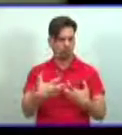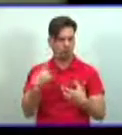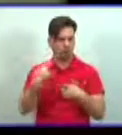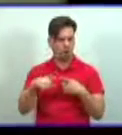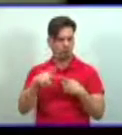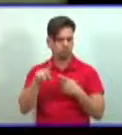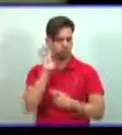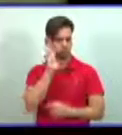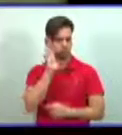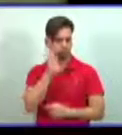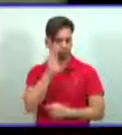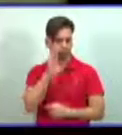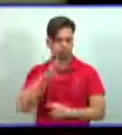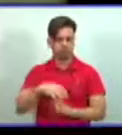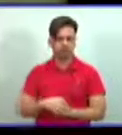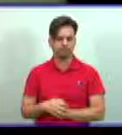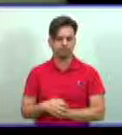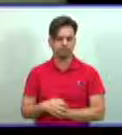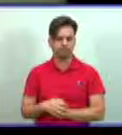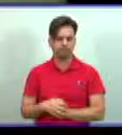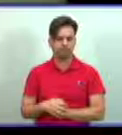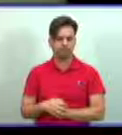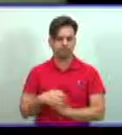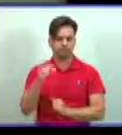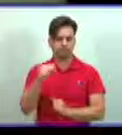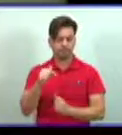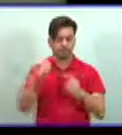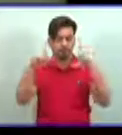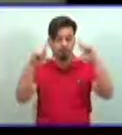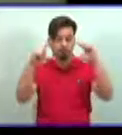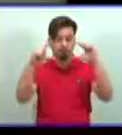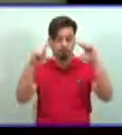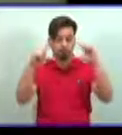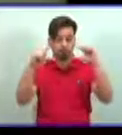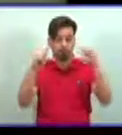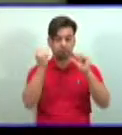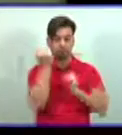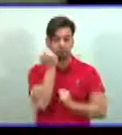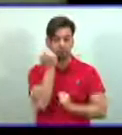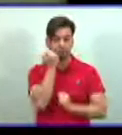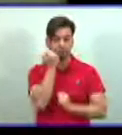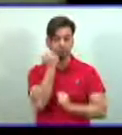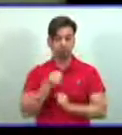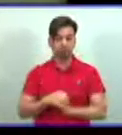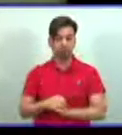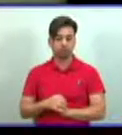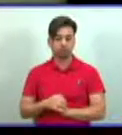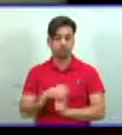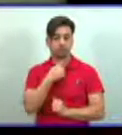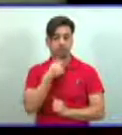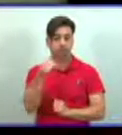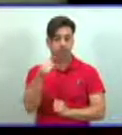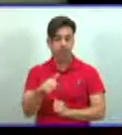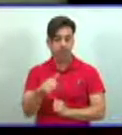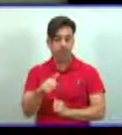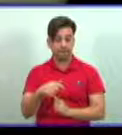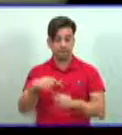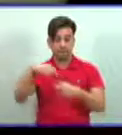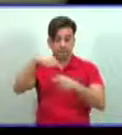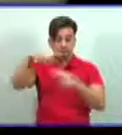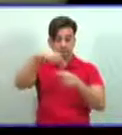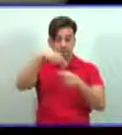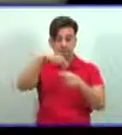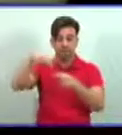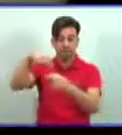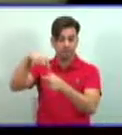de hecho está sucediendo, se derriten los casquetes polares y los estados insulares, como el nuestro, como Cuba, tienen